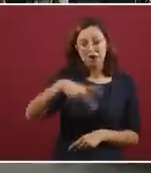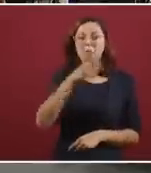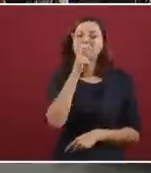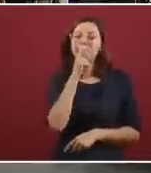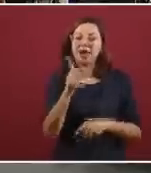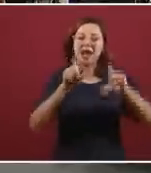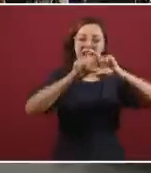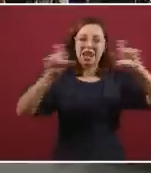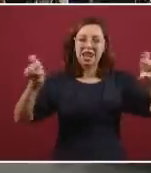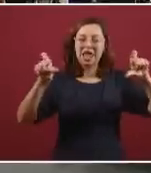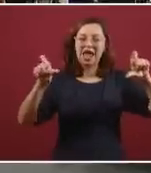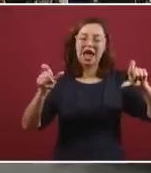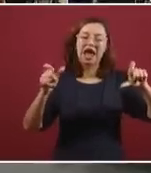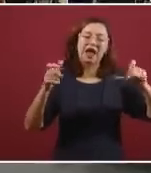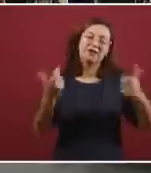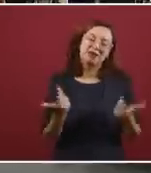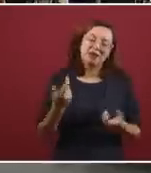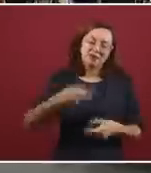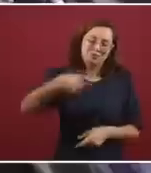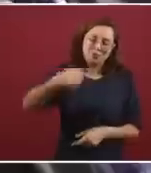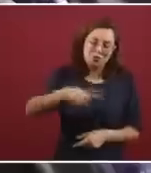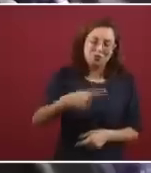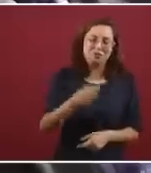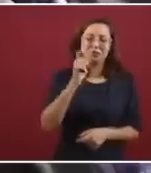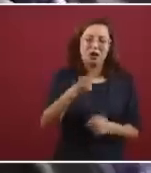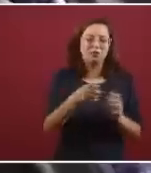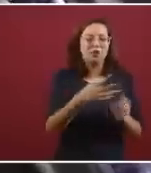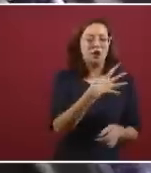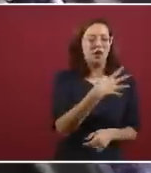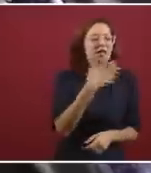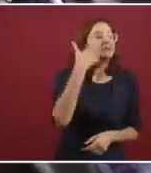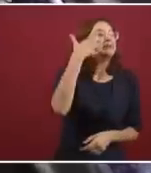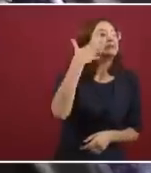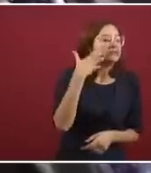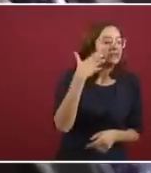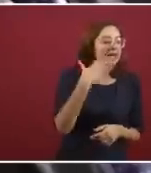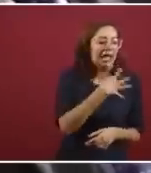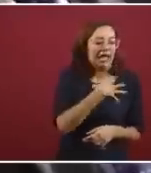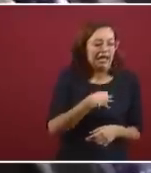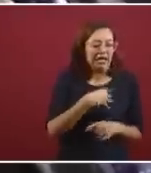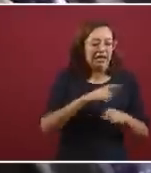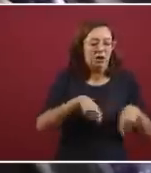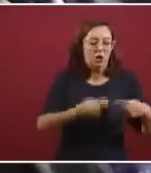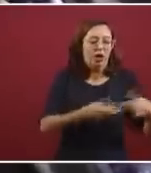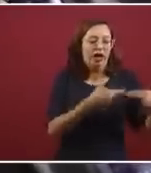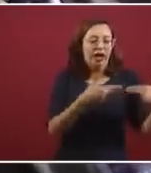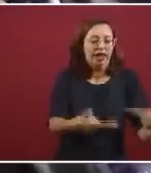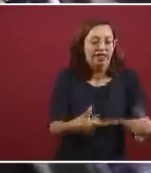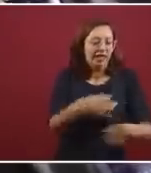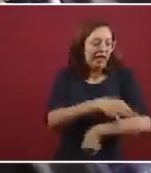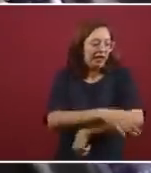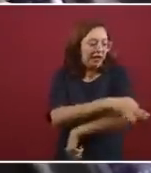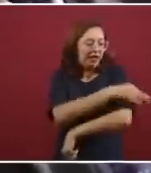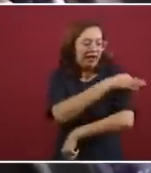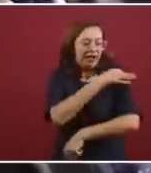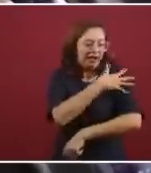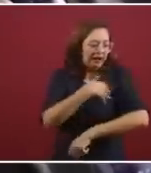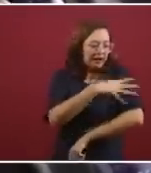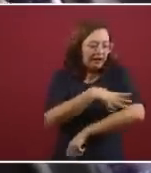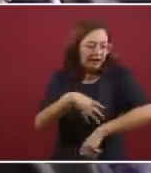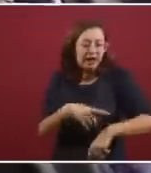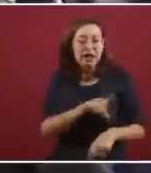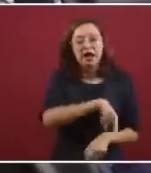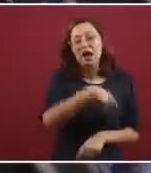el hijo de tigre pintito y de tal palo tal astilla a continuación le voy a decir el porqué y se aplica